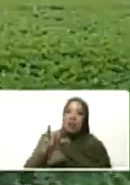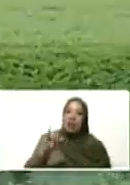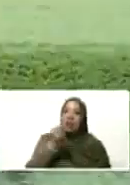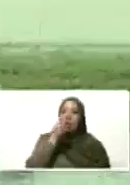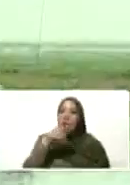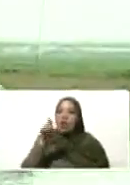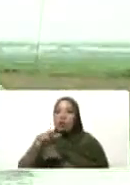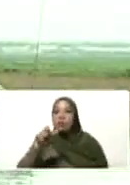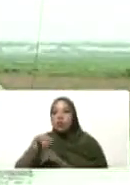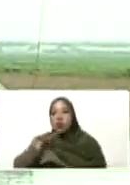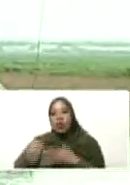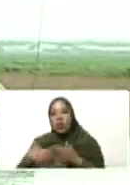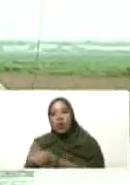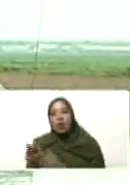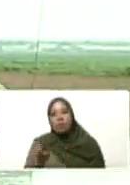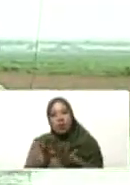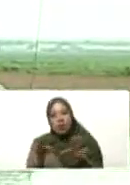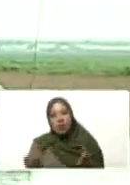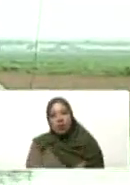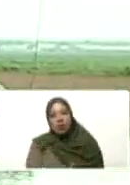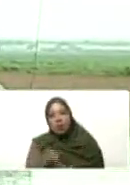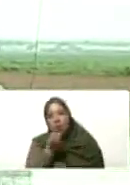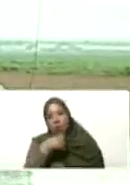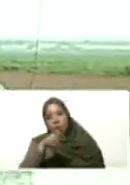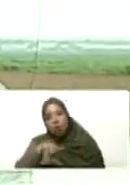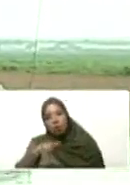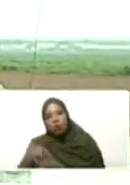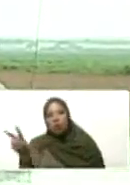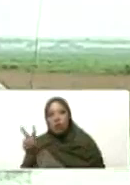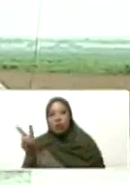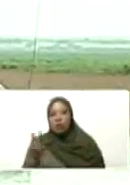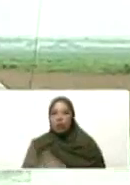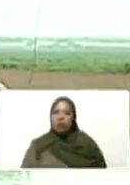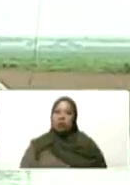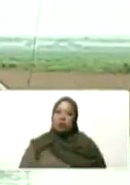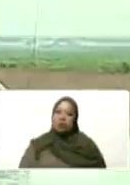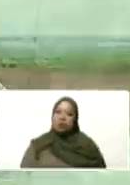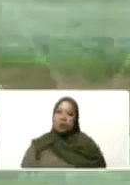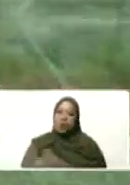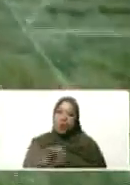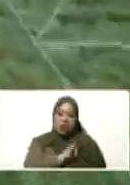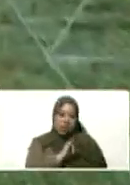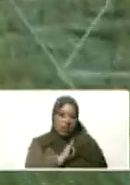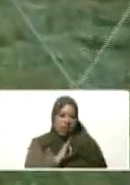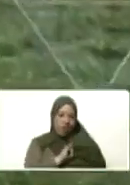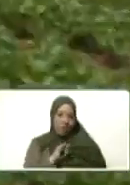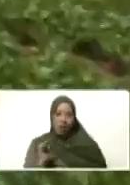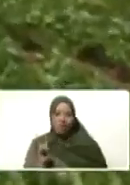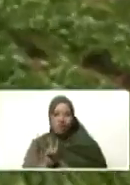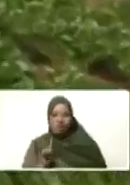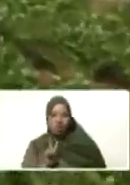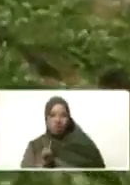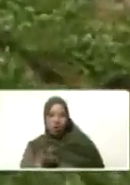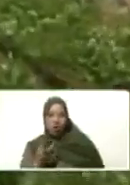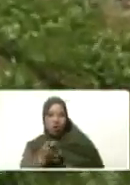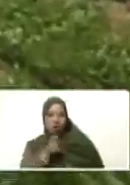Así es. Gente buena de mi tierra, gente buena de Venezuela. Es la identidad venezolana, muy